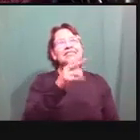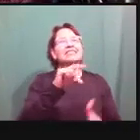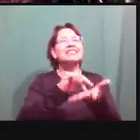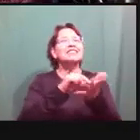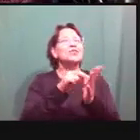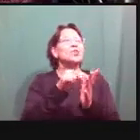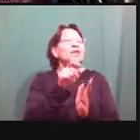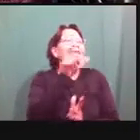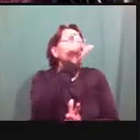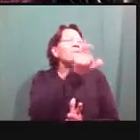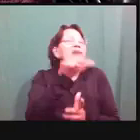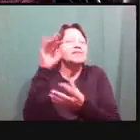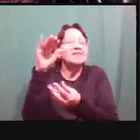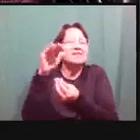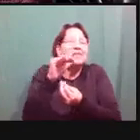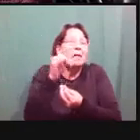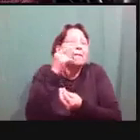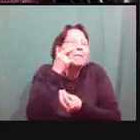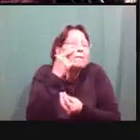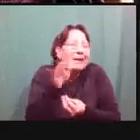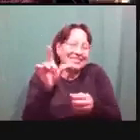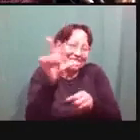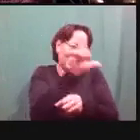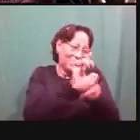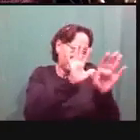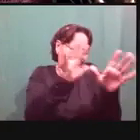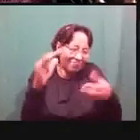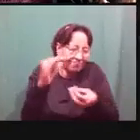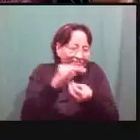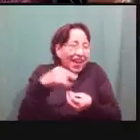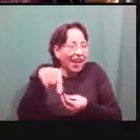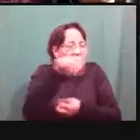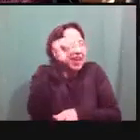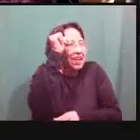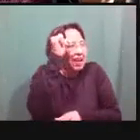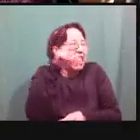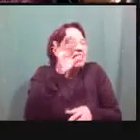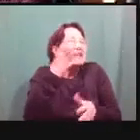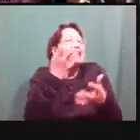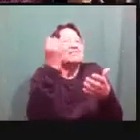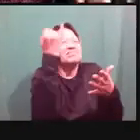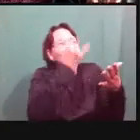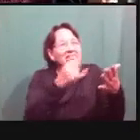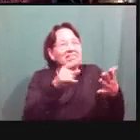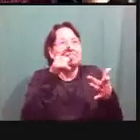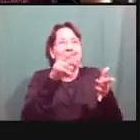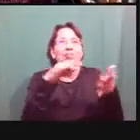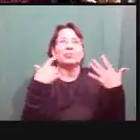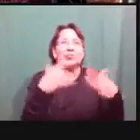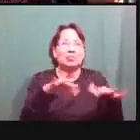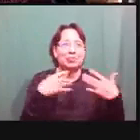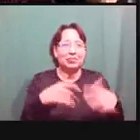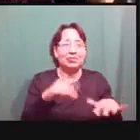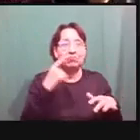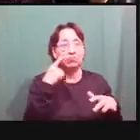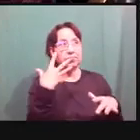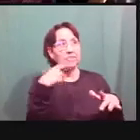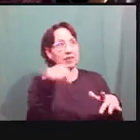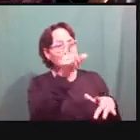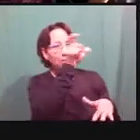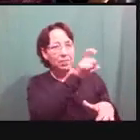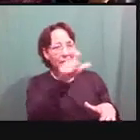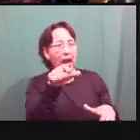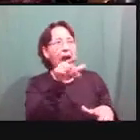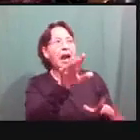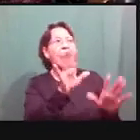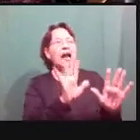vivo del lugar, ¿no? Entonces, cómo estos murales comienzan a retomar, a ser visibles estos personajes,